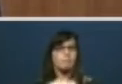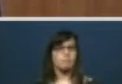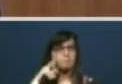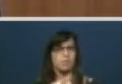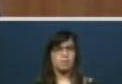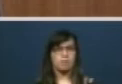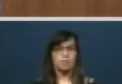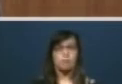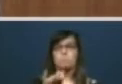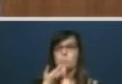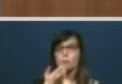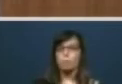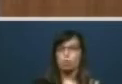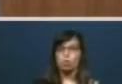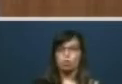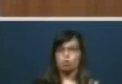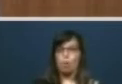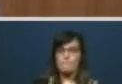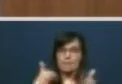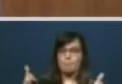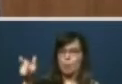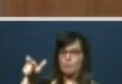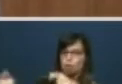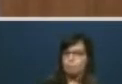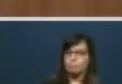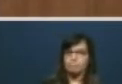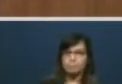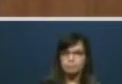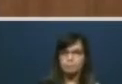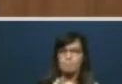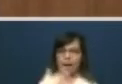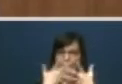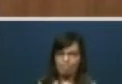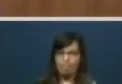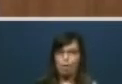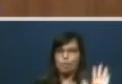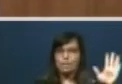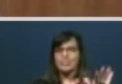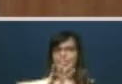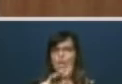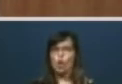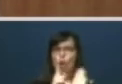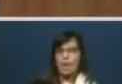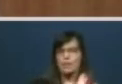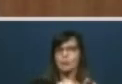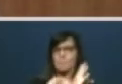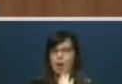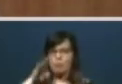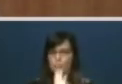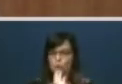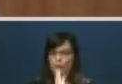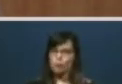hemos abierto a la participación de los ciudadanos la redacción de 85 leyes planes y programas promovidos por la junta